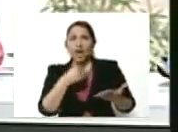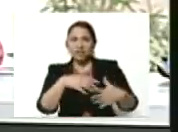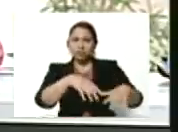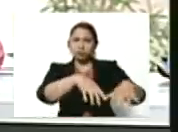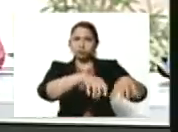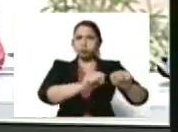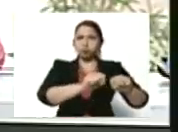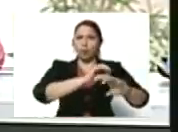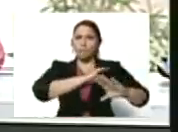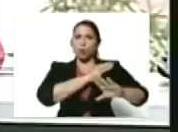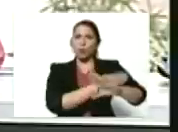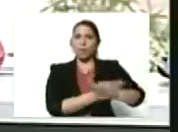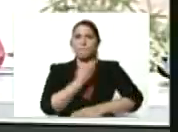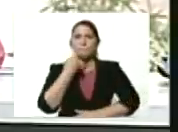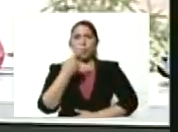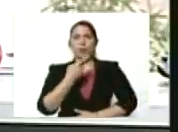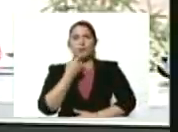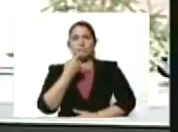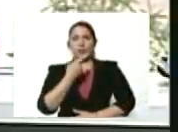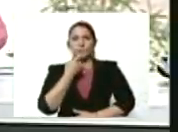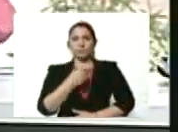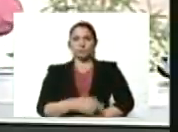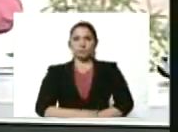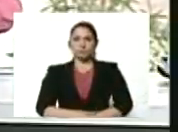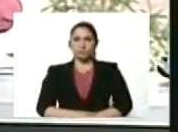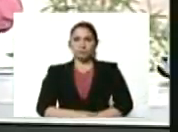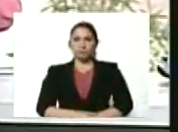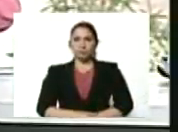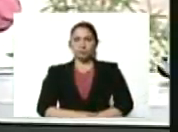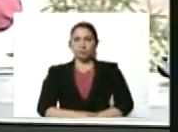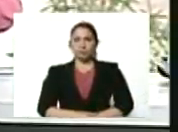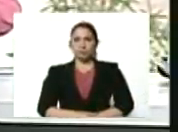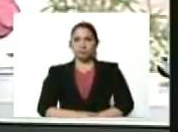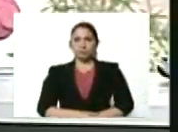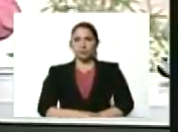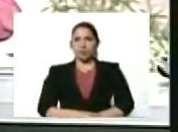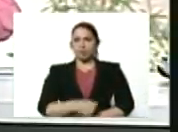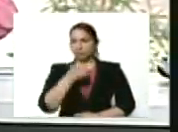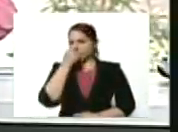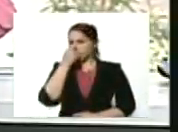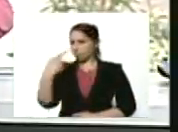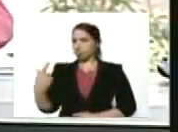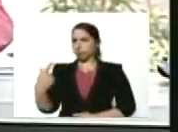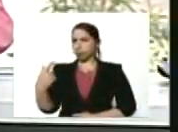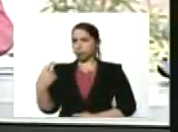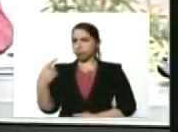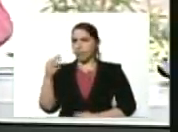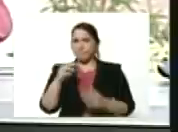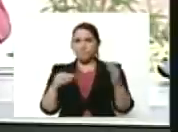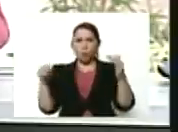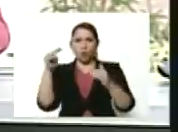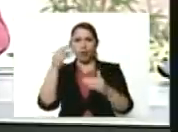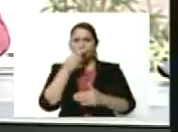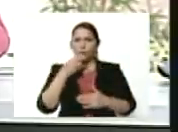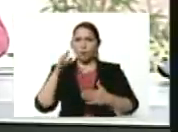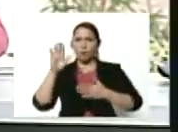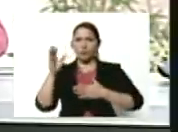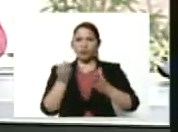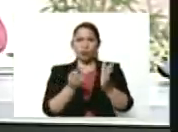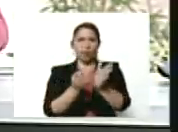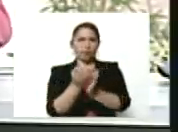del poder político. Ponían de lado la moral, el compromiso, la